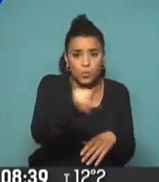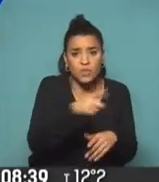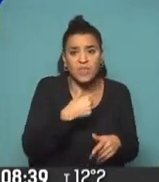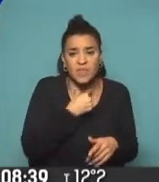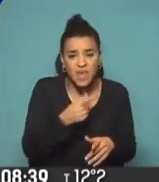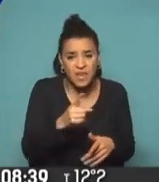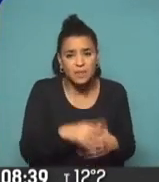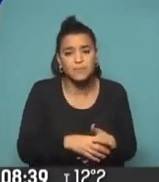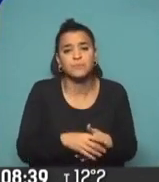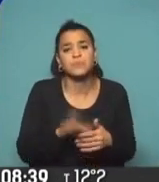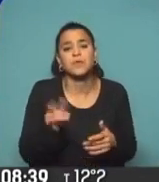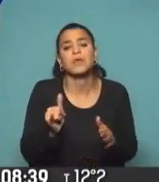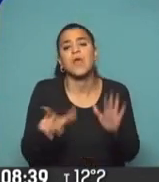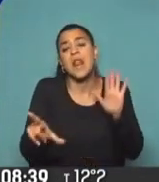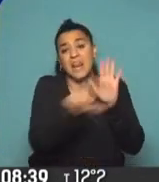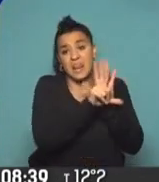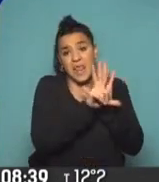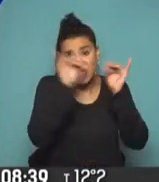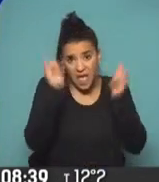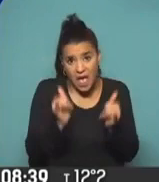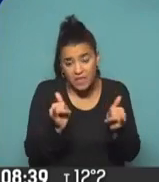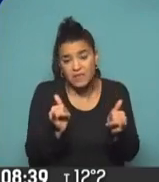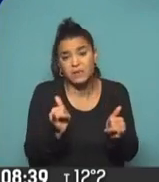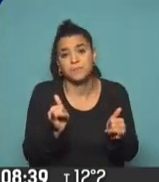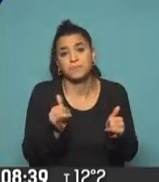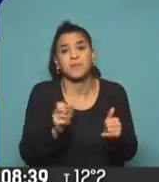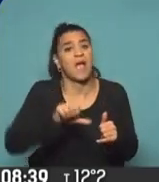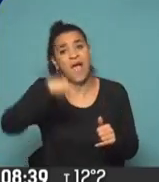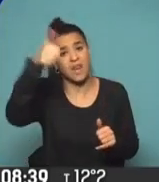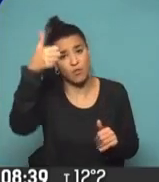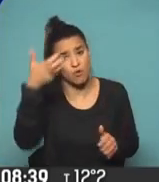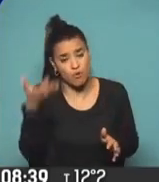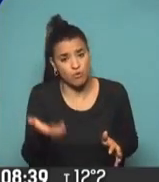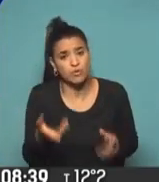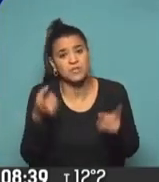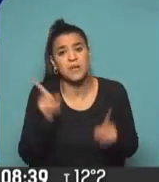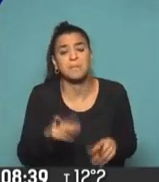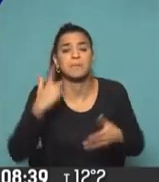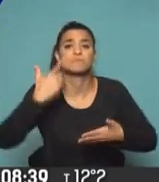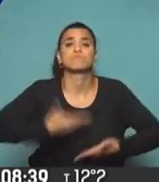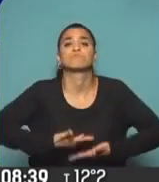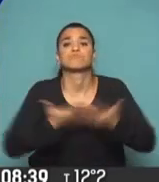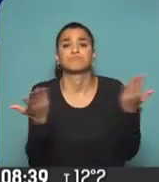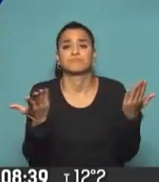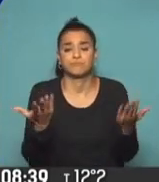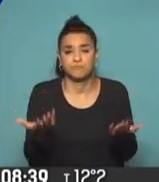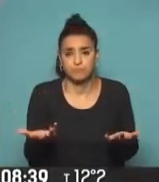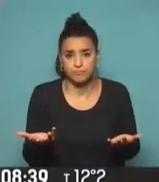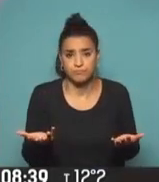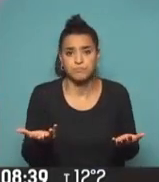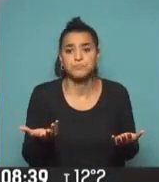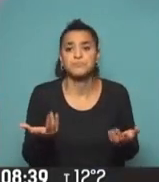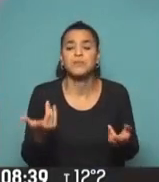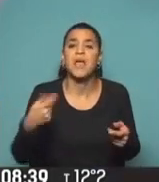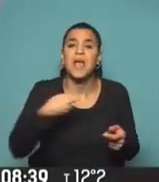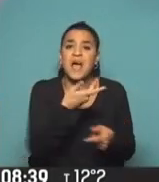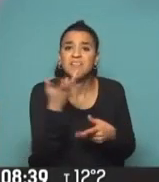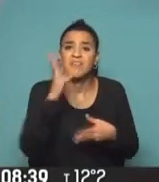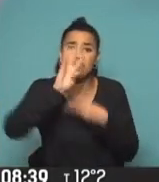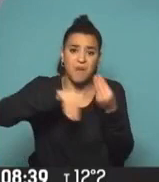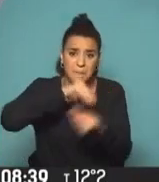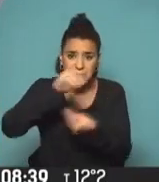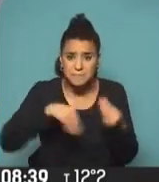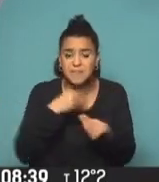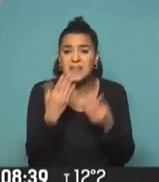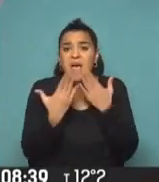se ganó elegí tímida y se ganó digamos el tema de la exposición pública la cantidad de familias a